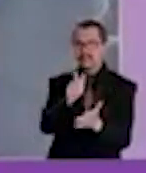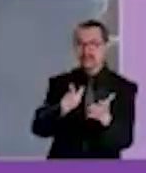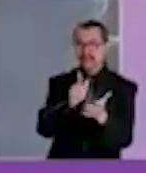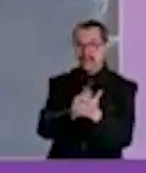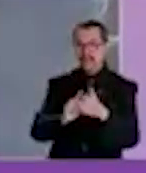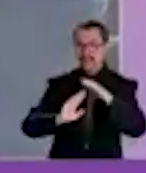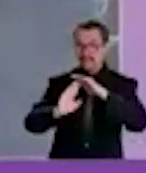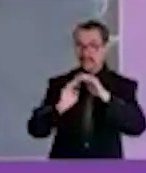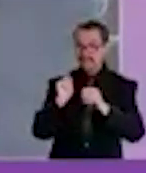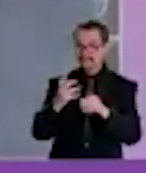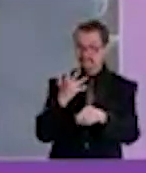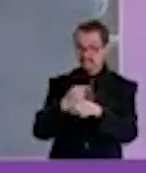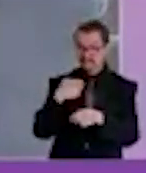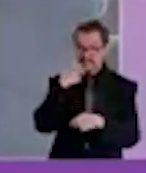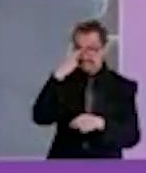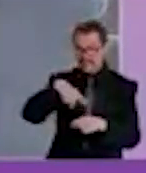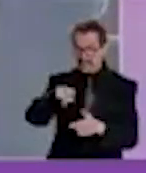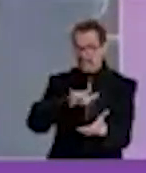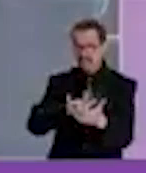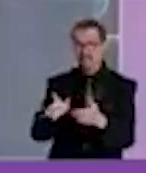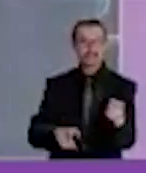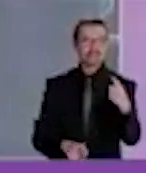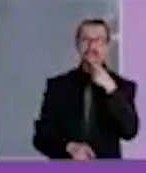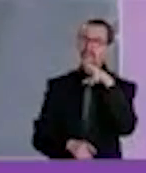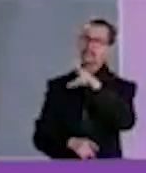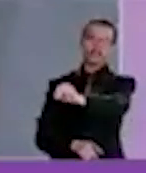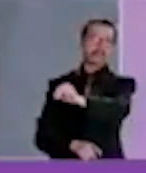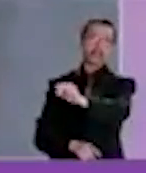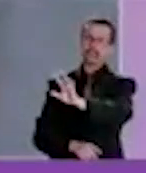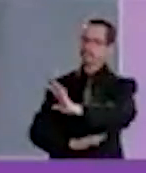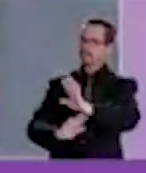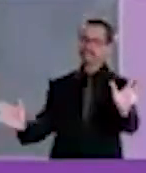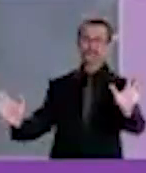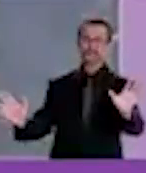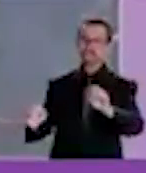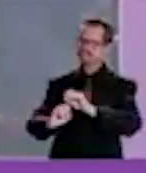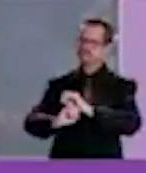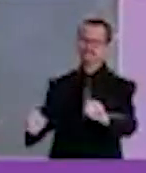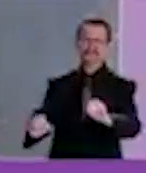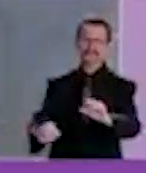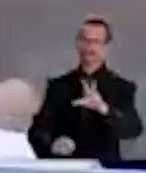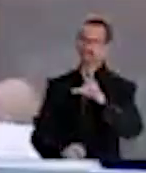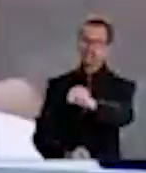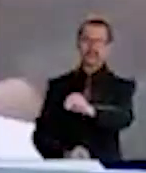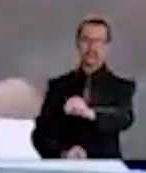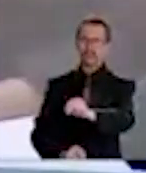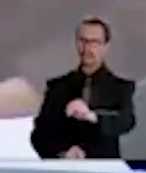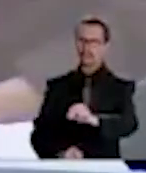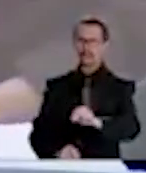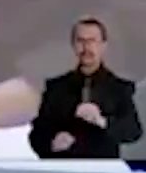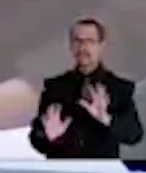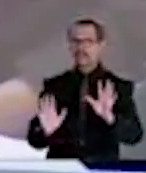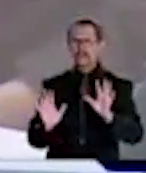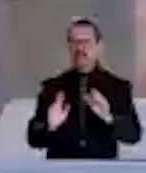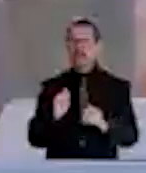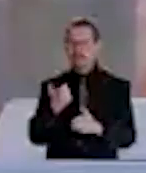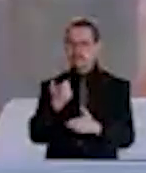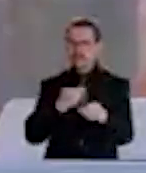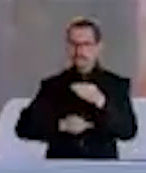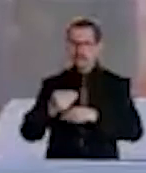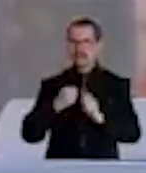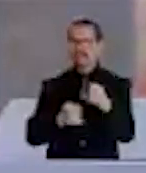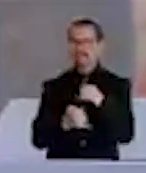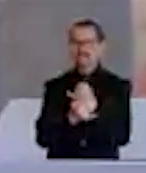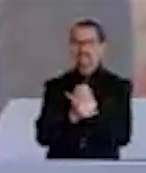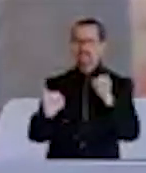eso le vamos a hacer como dependientes económicamente gracias candidato adelante lluvias el segmento 2 el